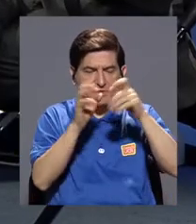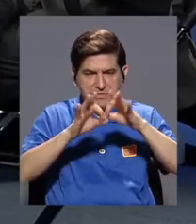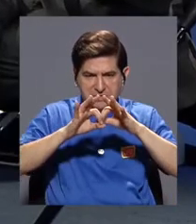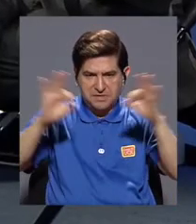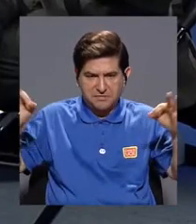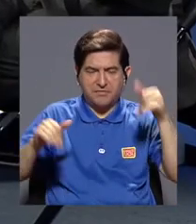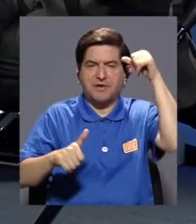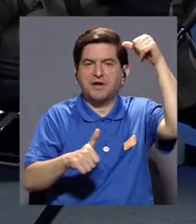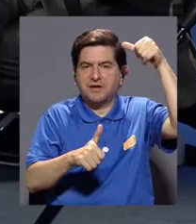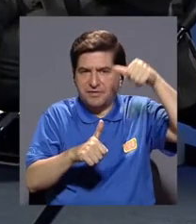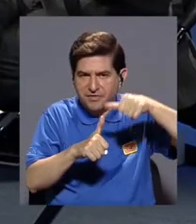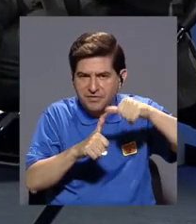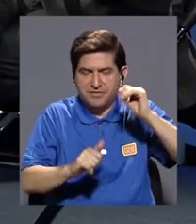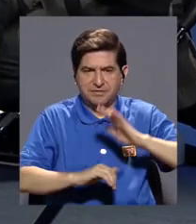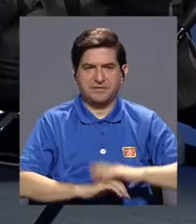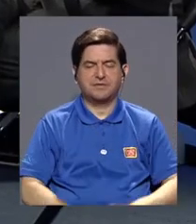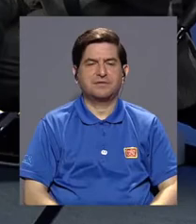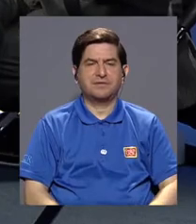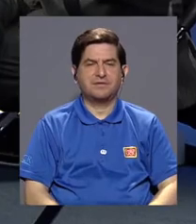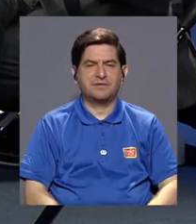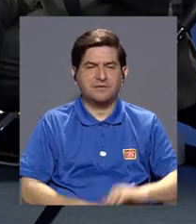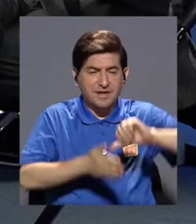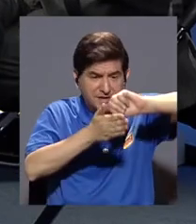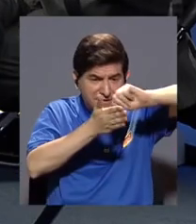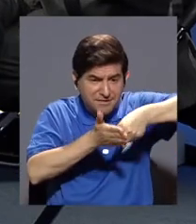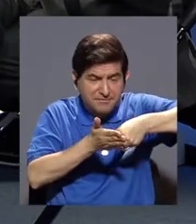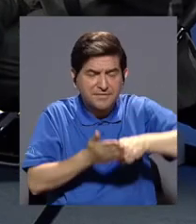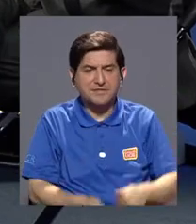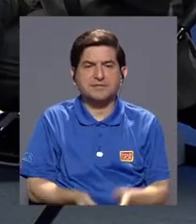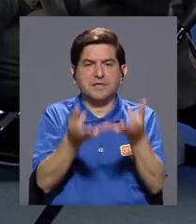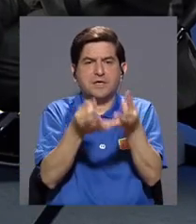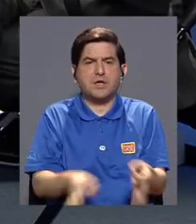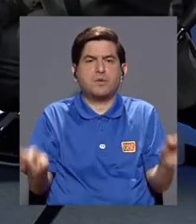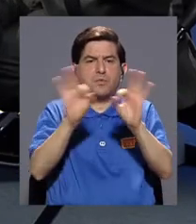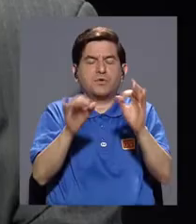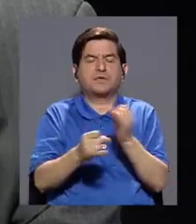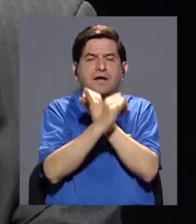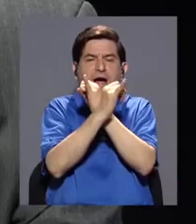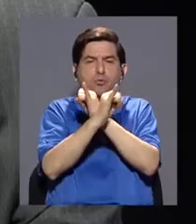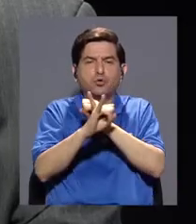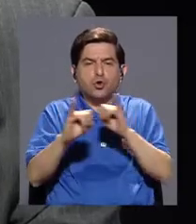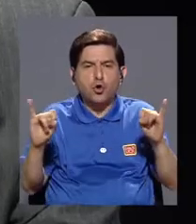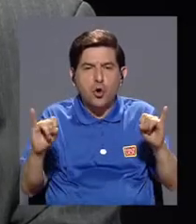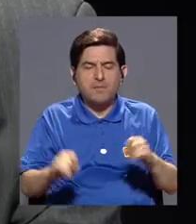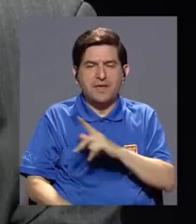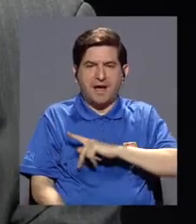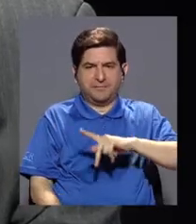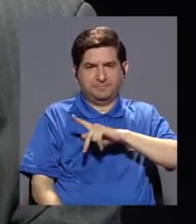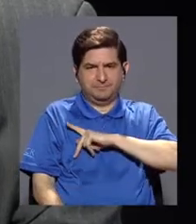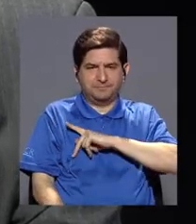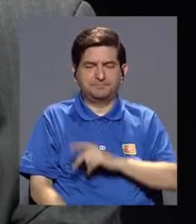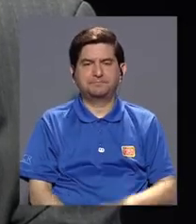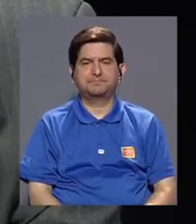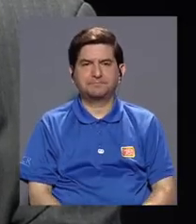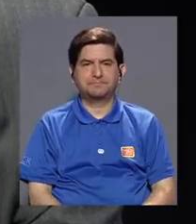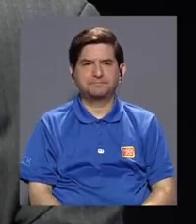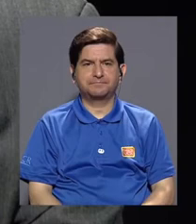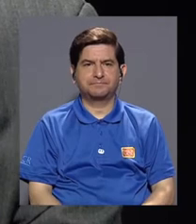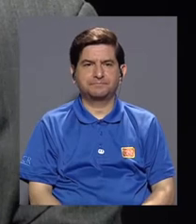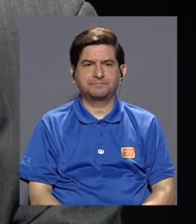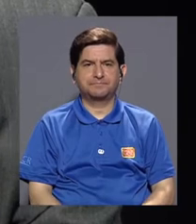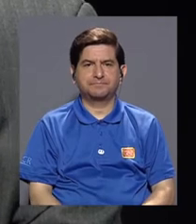en esa frase extracto que vos recordás, subraya la importancia de la autonomía personal.